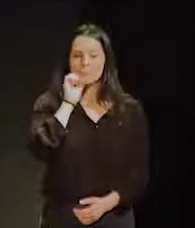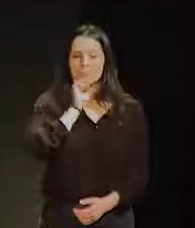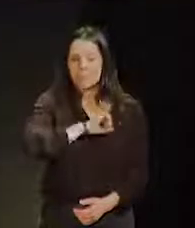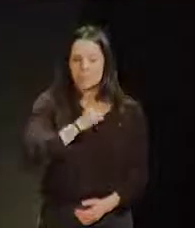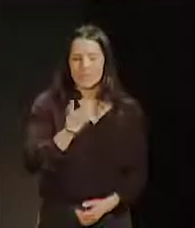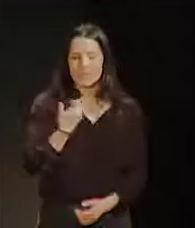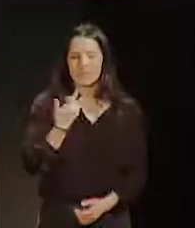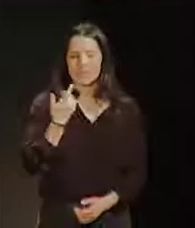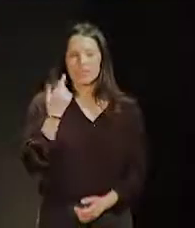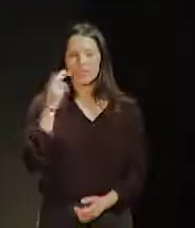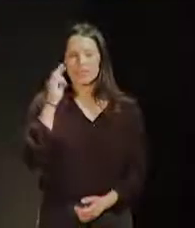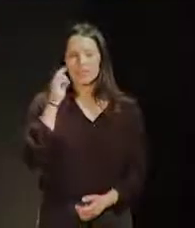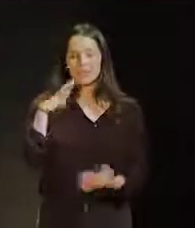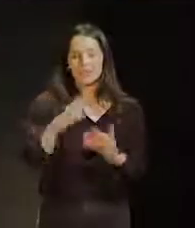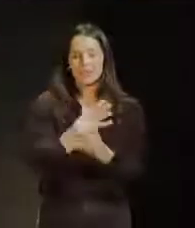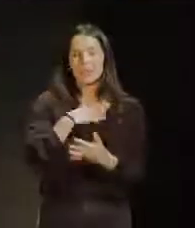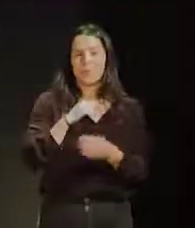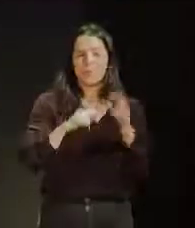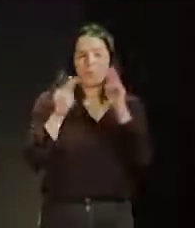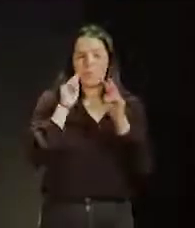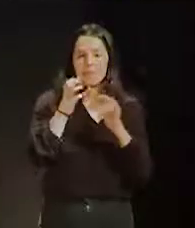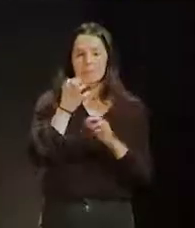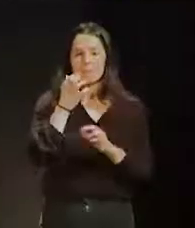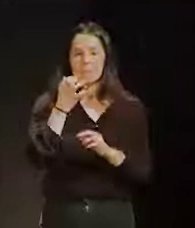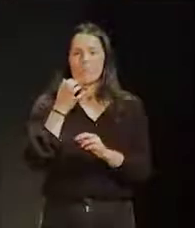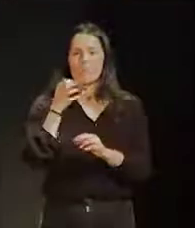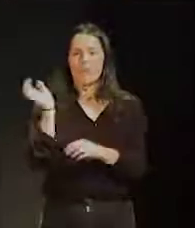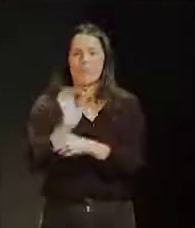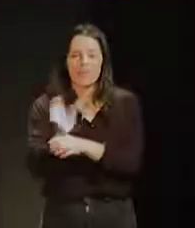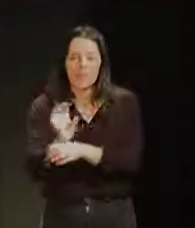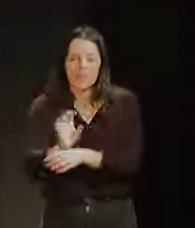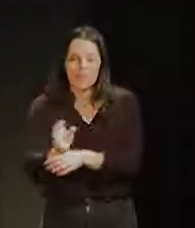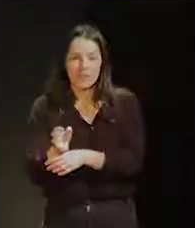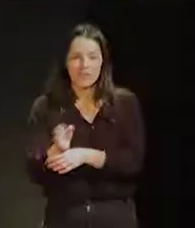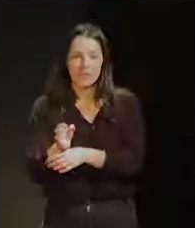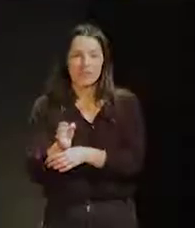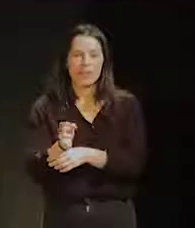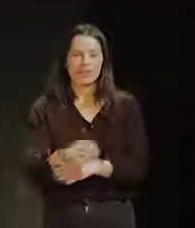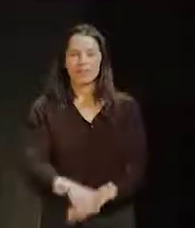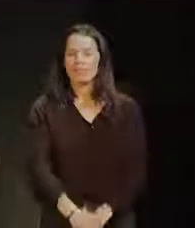Abramovich, me gusta Tarkovsky, el cineasta,